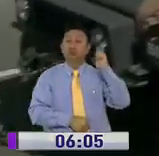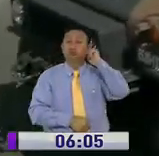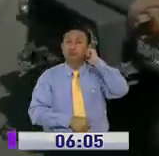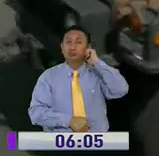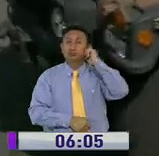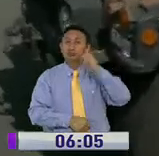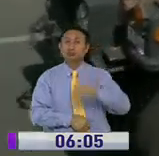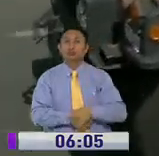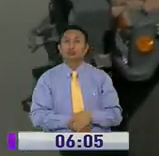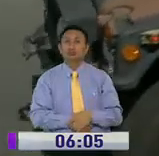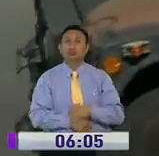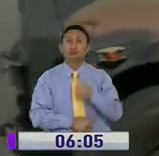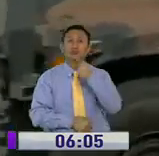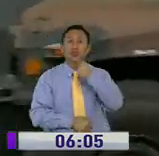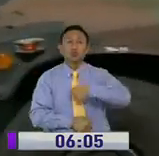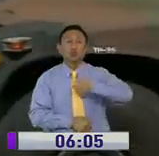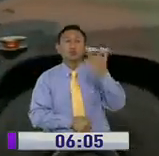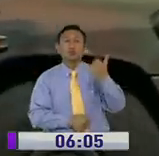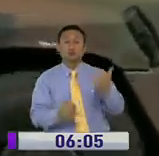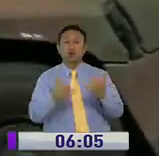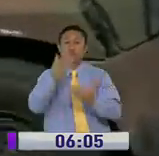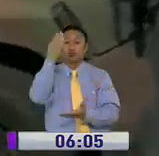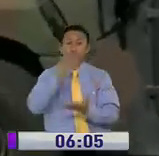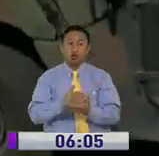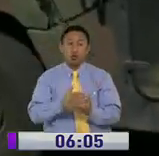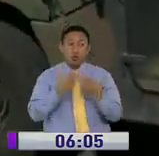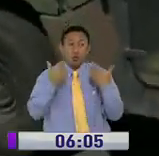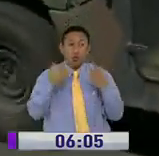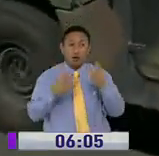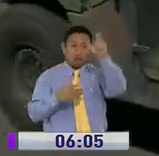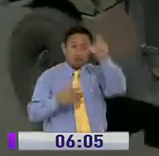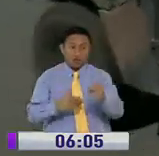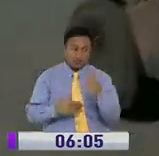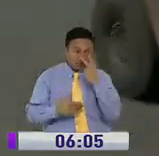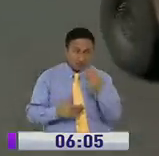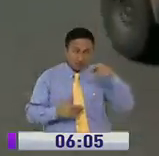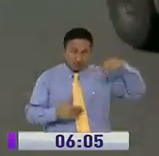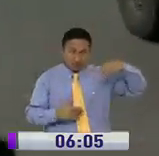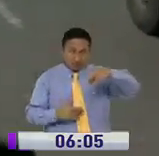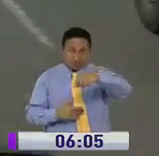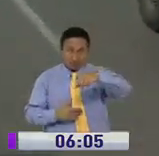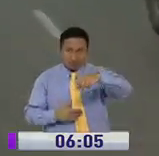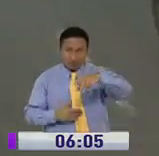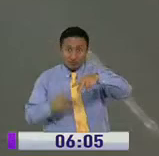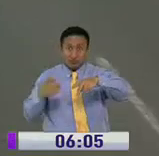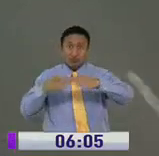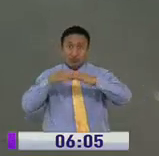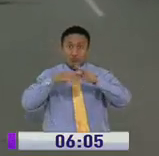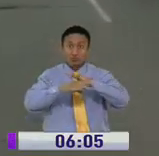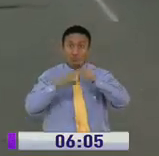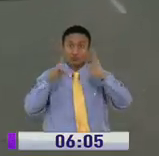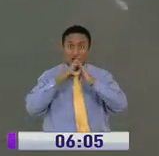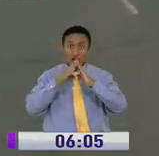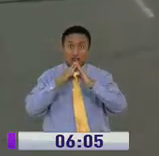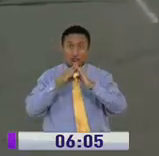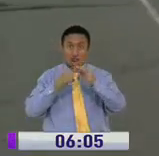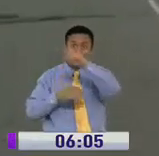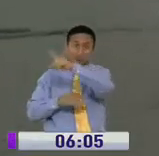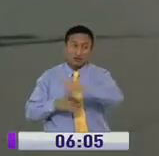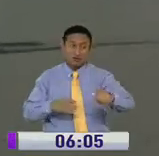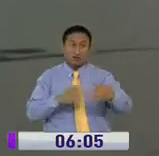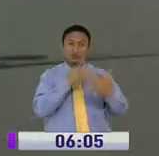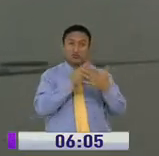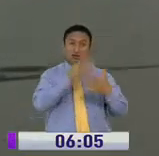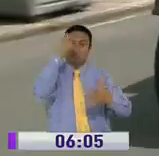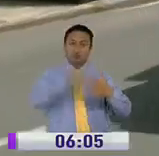Anunciando el inicio del toque de queda, cualquier tipo de presencia de personas fuera de sus hogares será